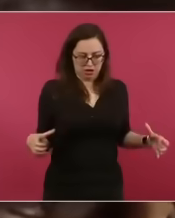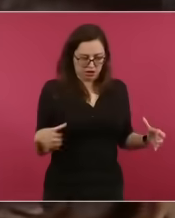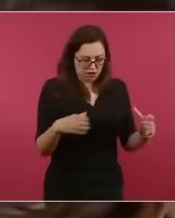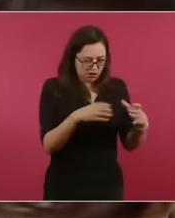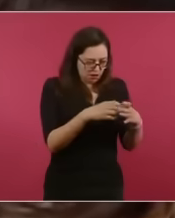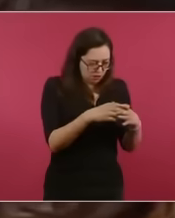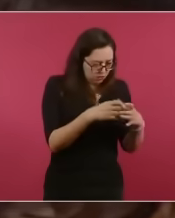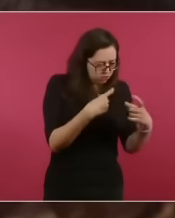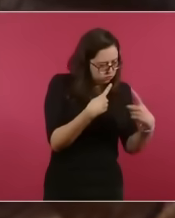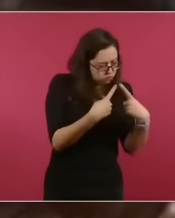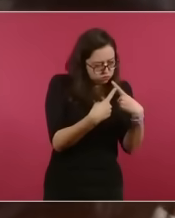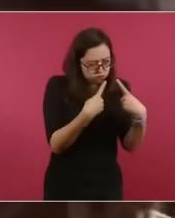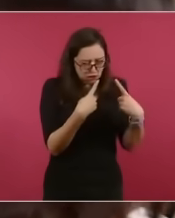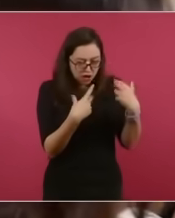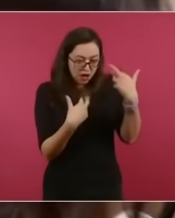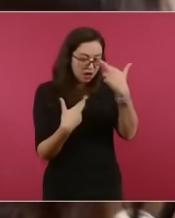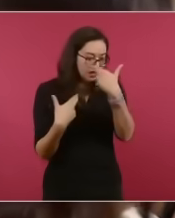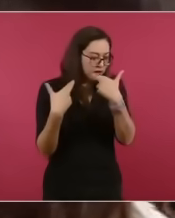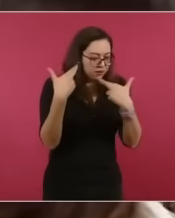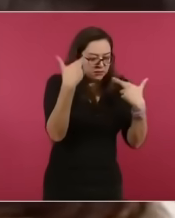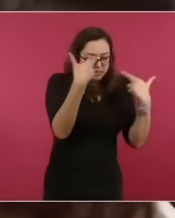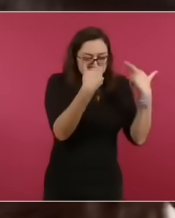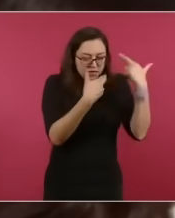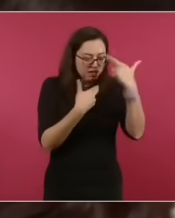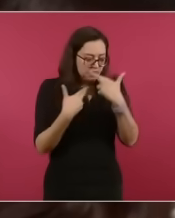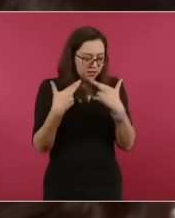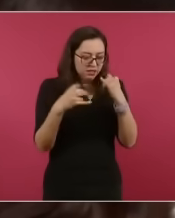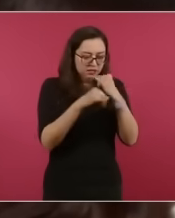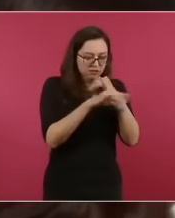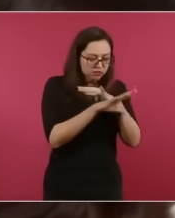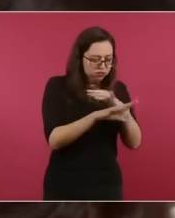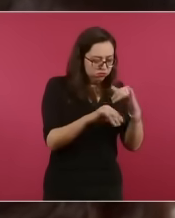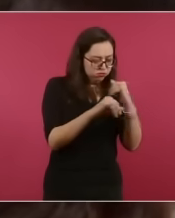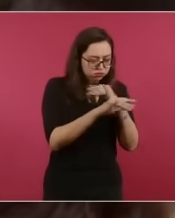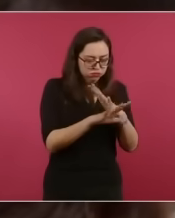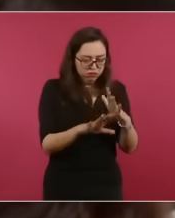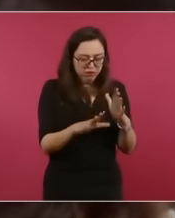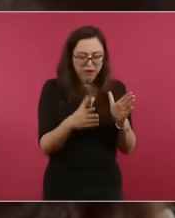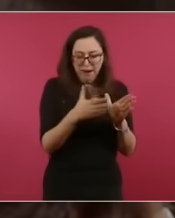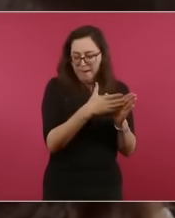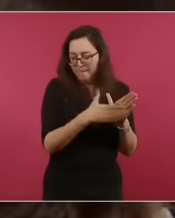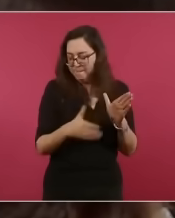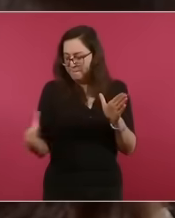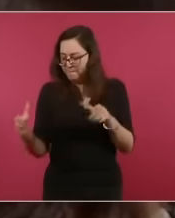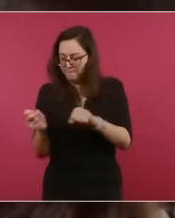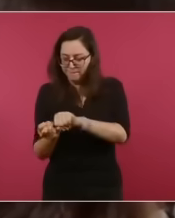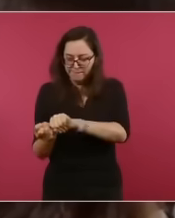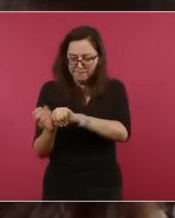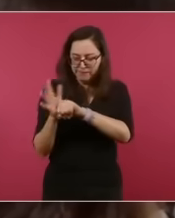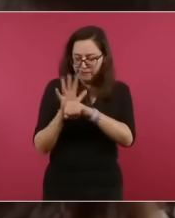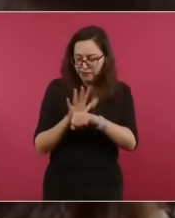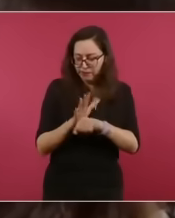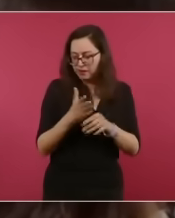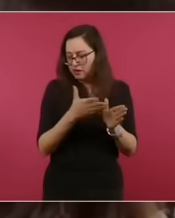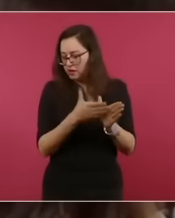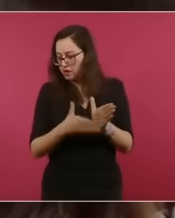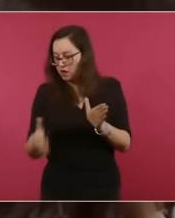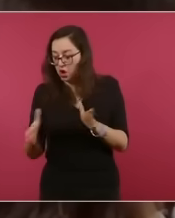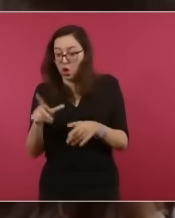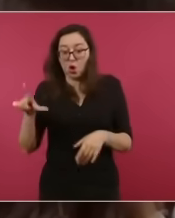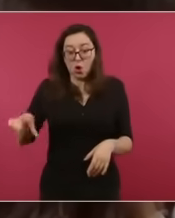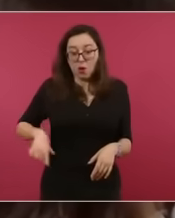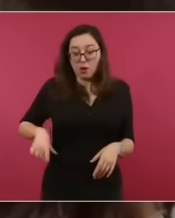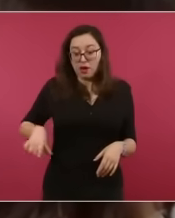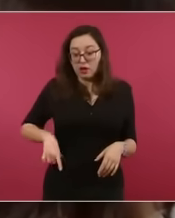análisis sobre el trabajo que realizó el gobierno durante la pandemia y los primeros resultados, que ya los